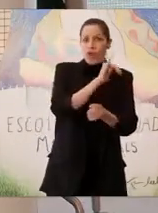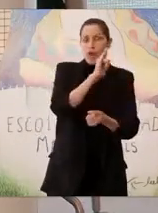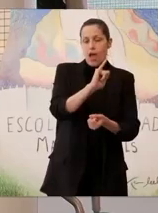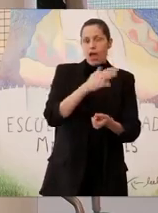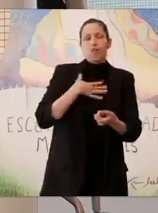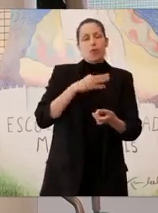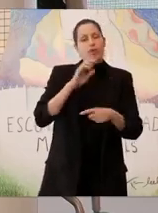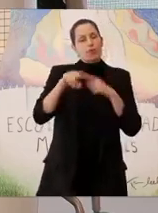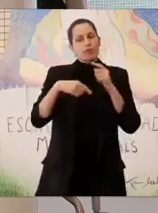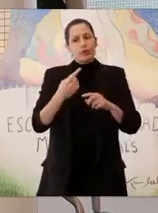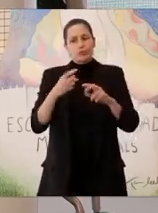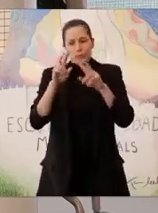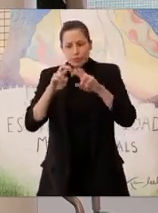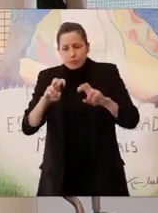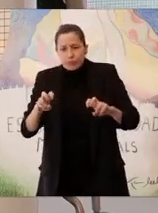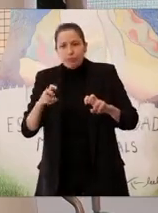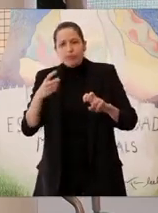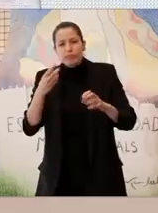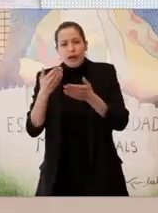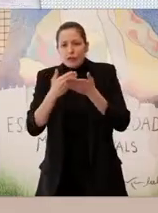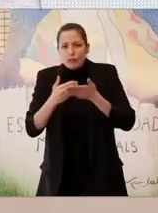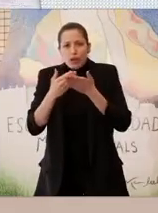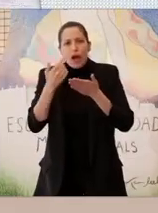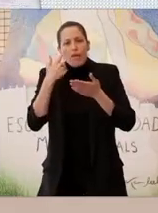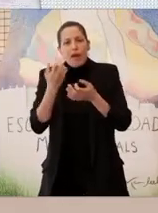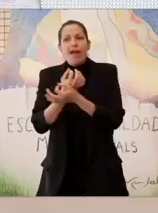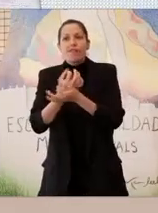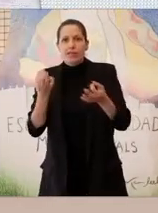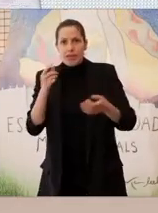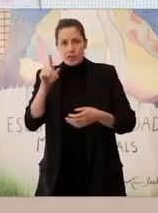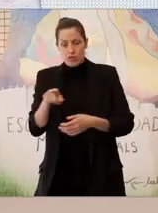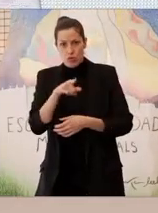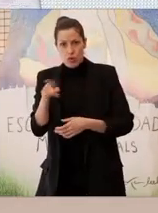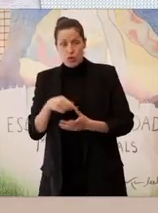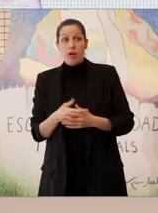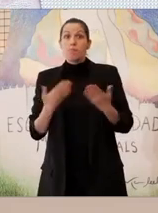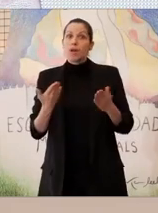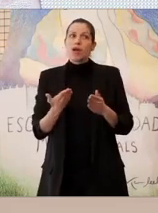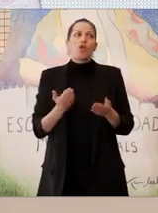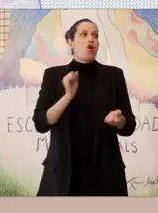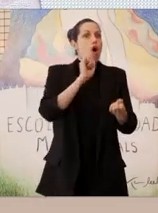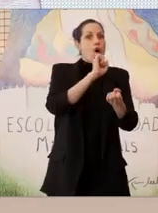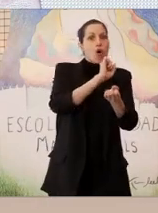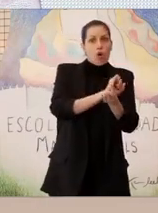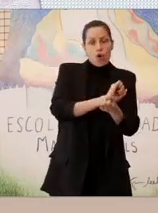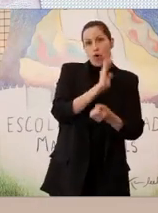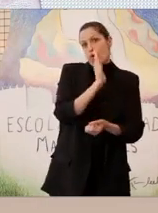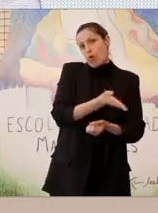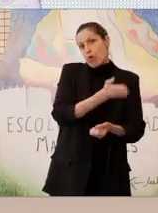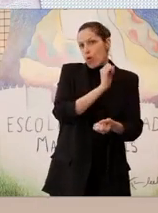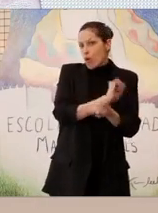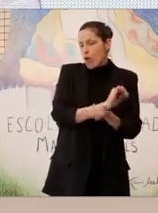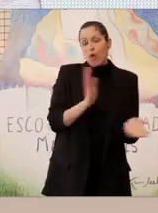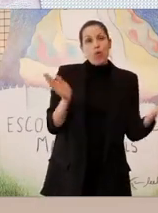casos que no han llegado a sentencia o no ha habido sentencia condenatoria, ¿cómo se interviene con la otra parte? Porque